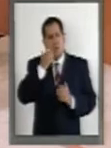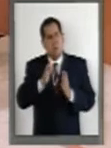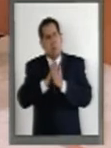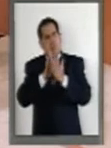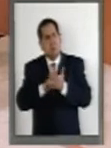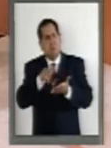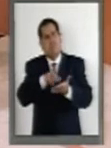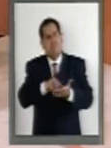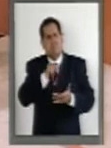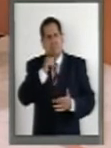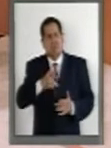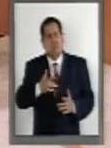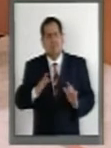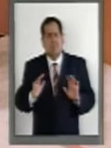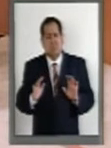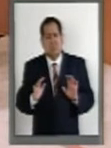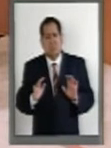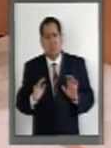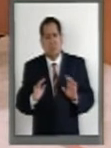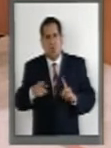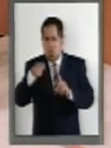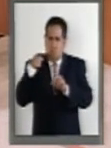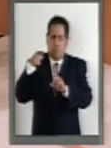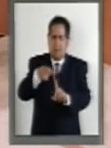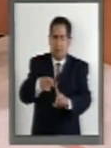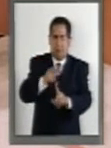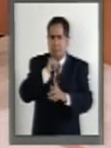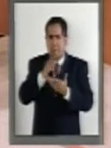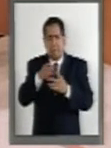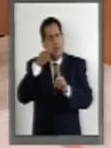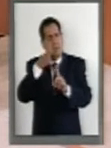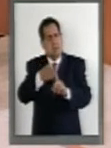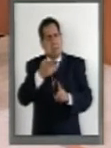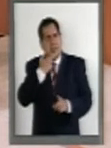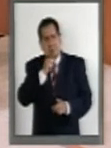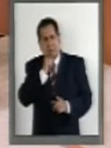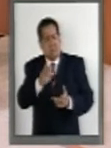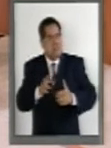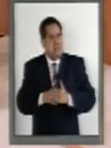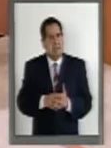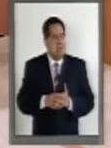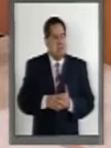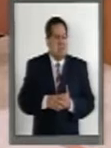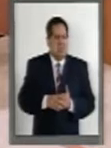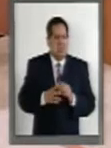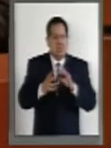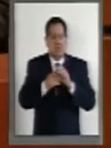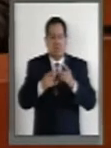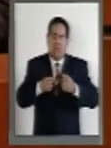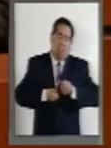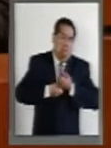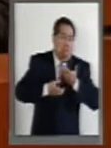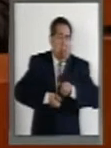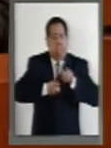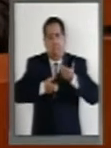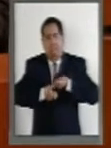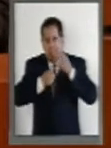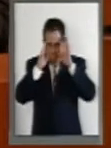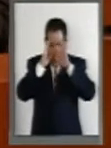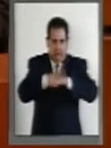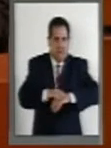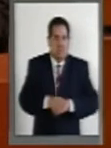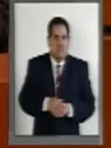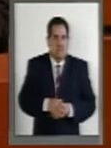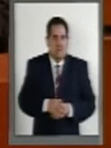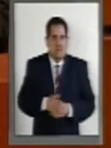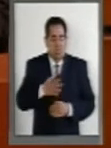él porque no tiene una finalidad, un propósito, más que hacer catarsis. Yo como